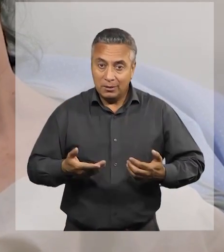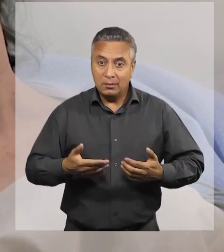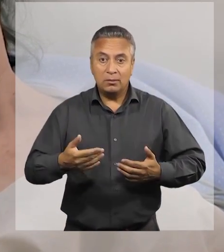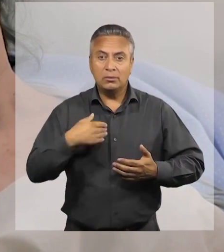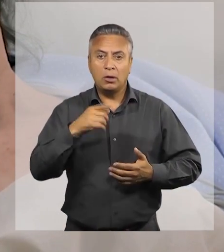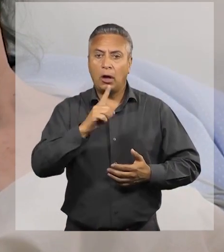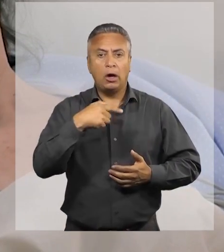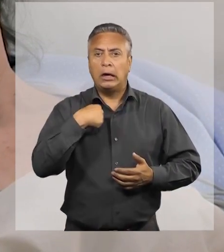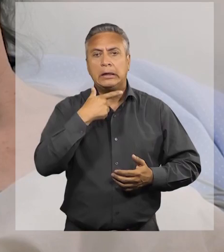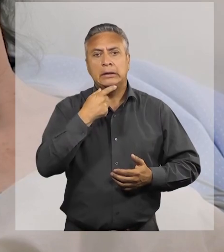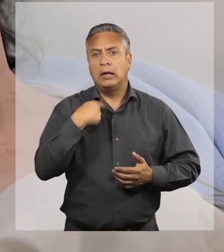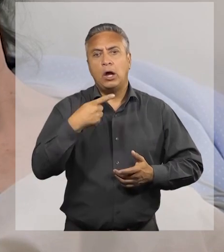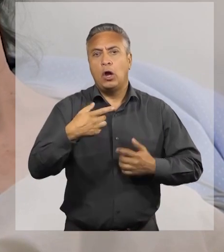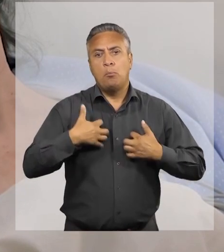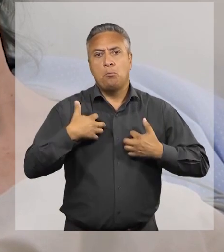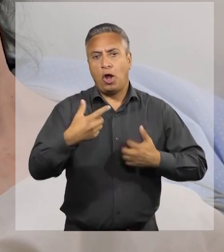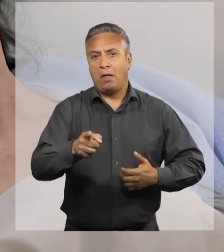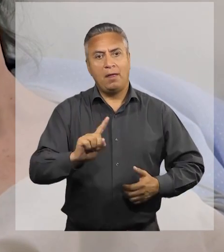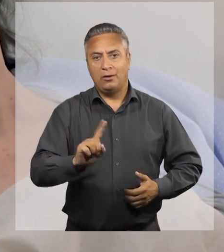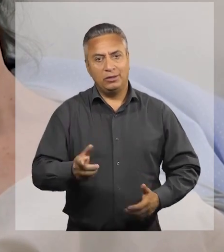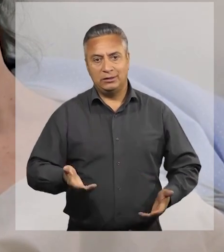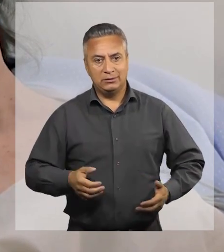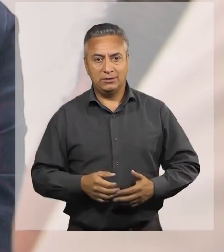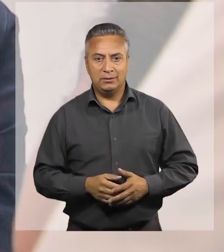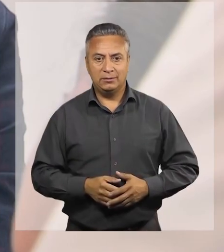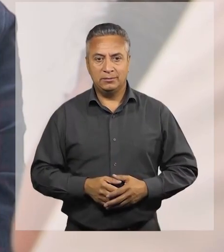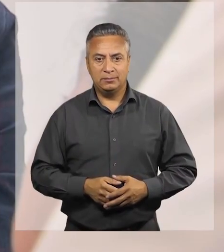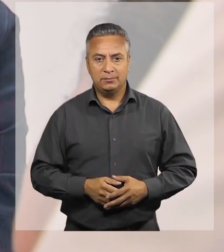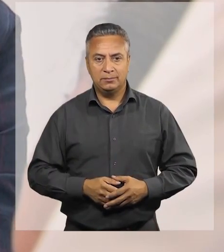pasar, no te quise molestar.